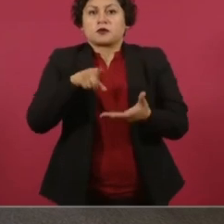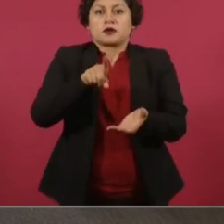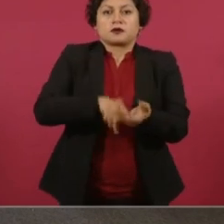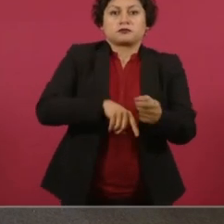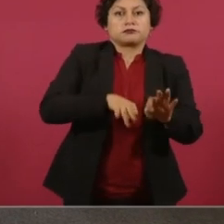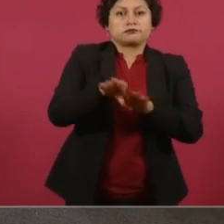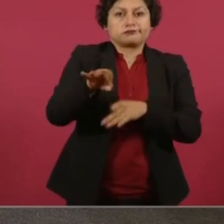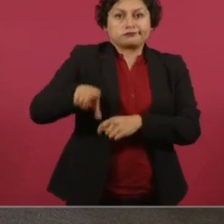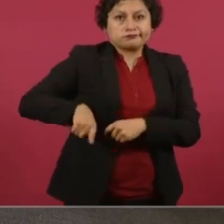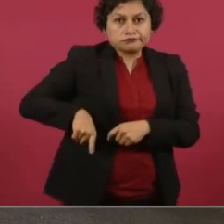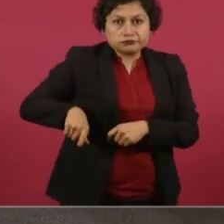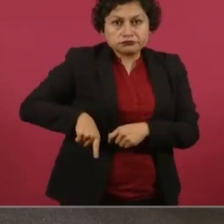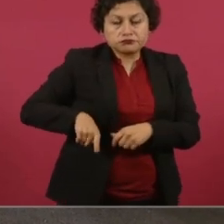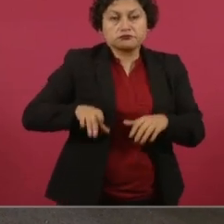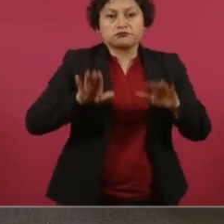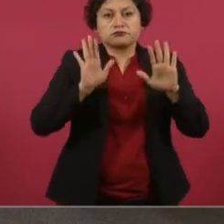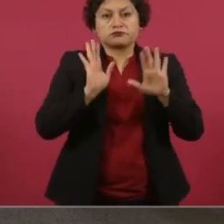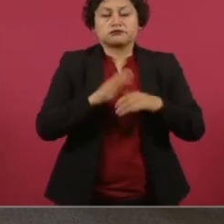Creo que